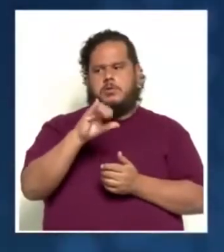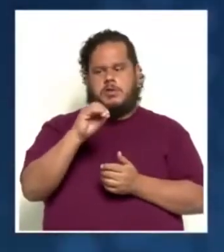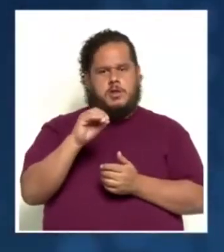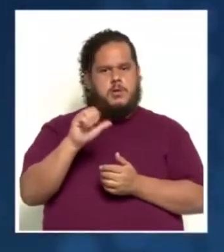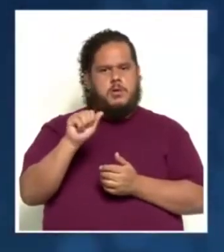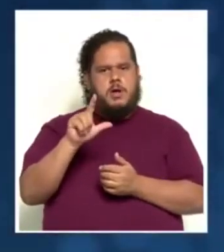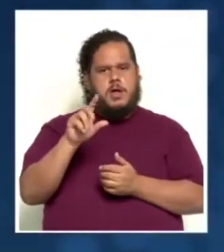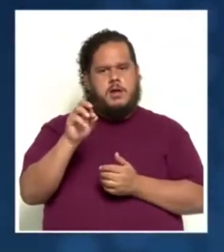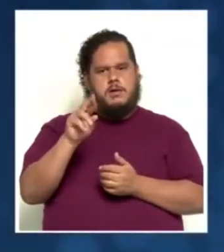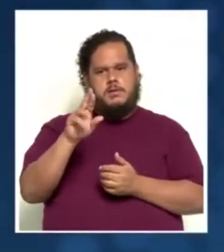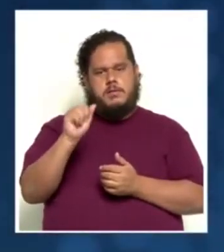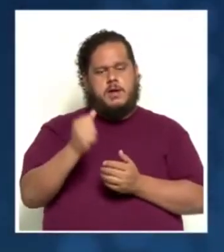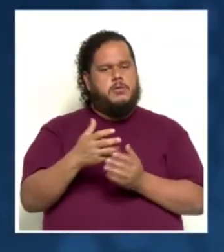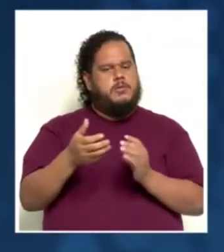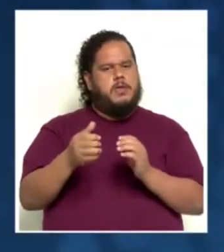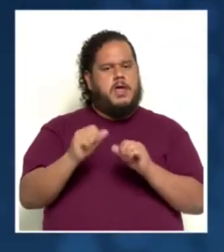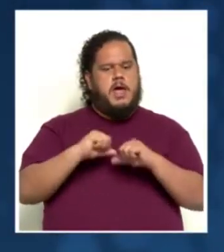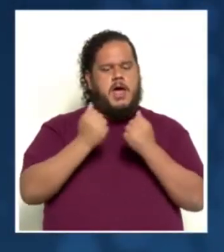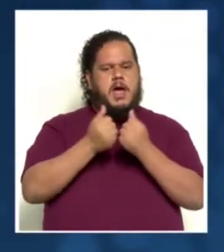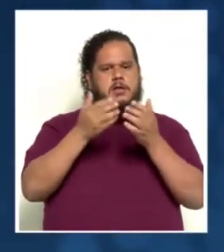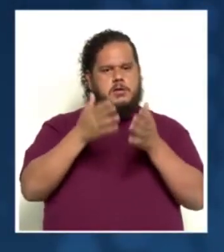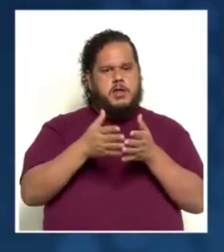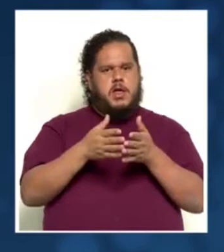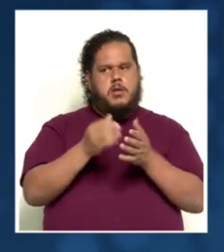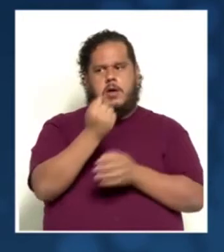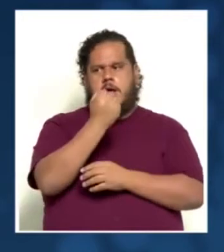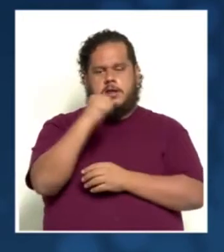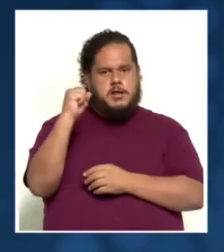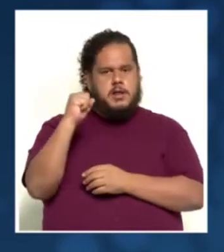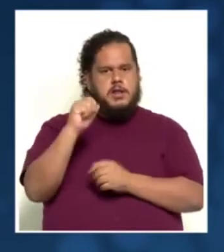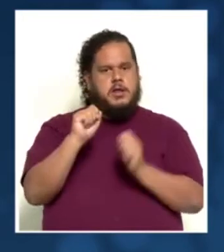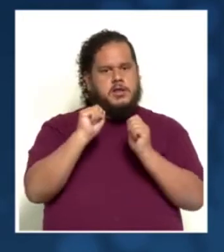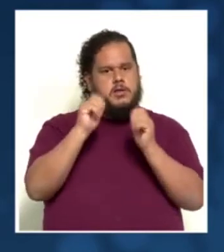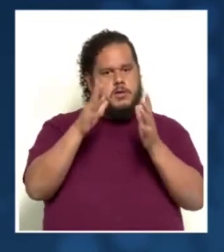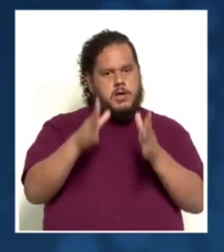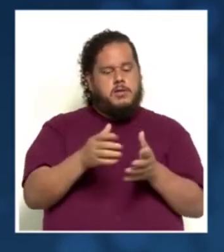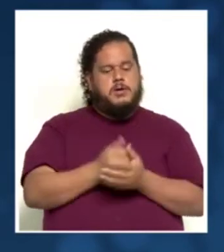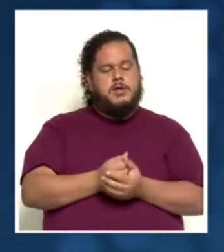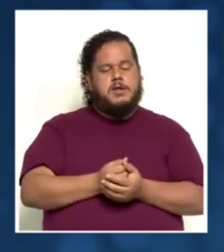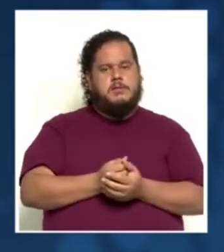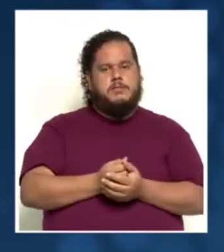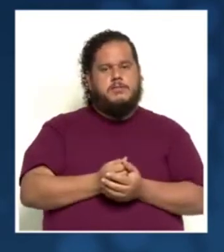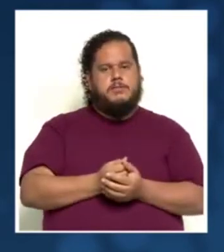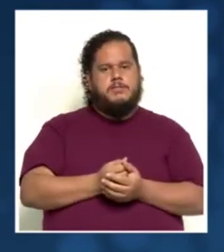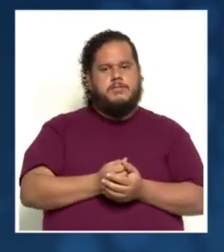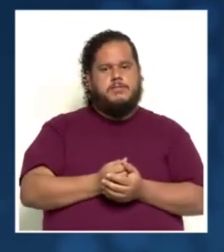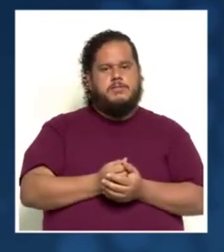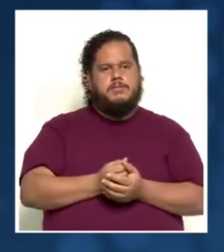asociada al Sindicato de Educadores.